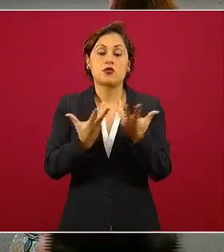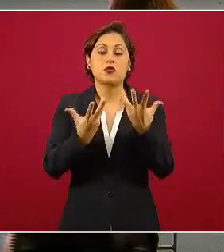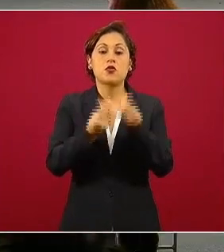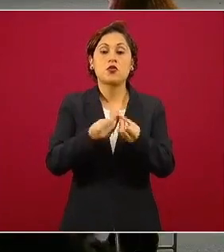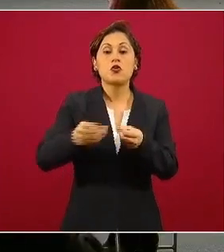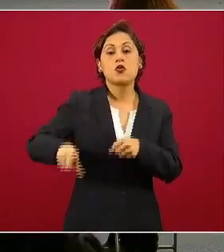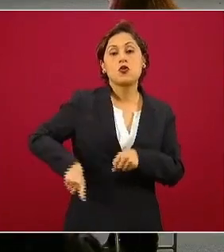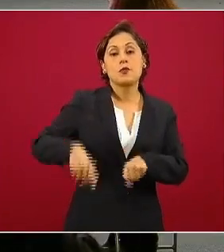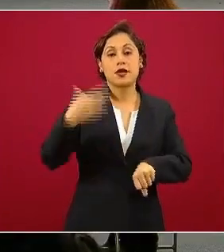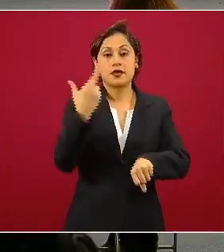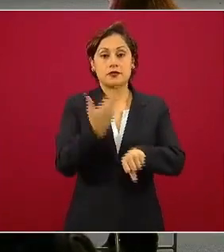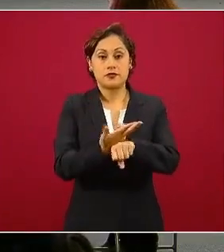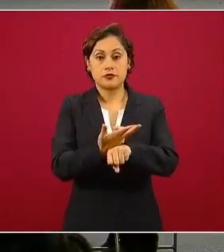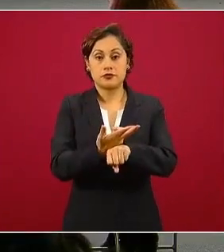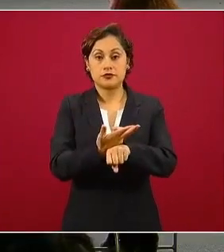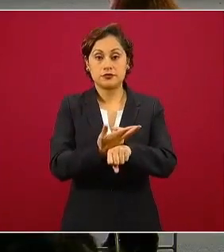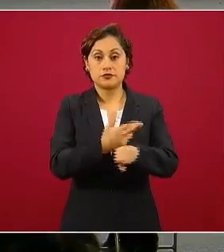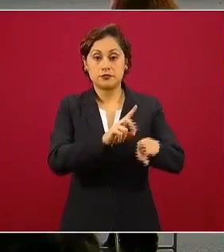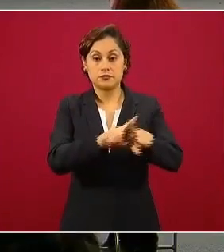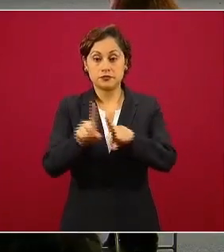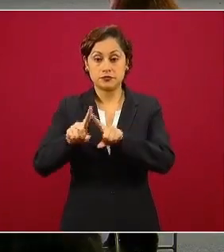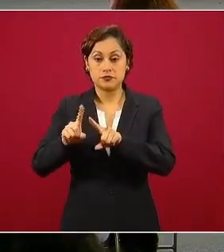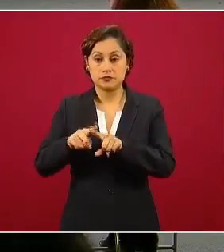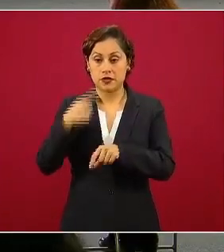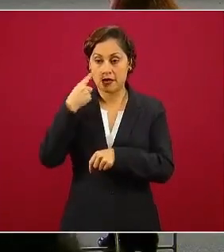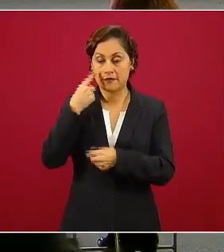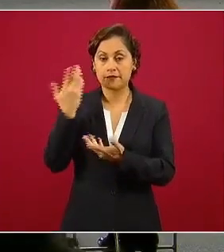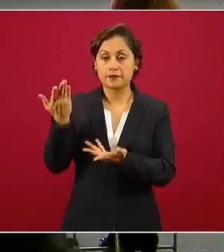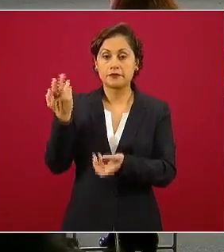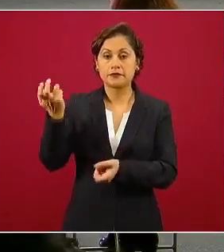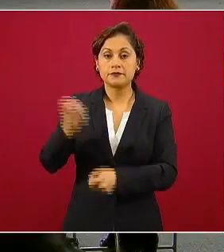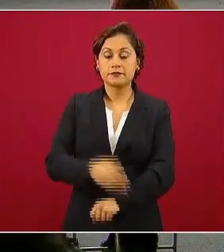gobernadores. A esto es a lo que me refiero.